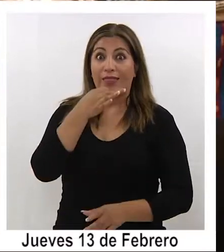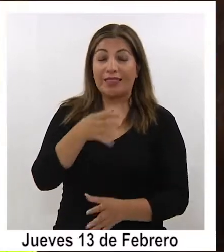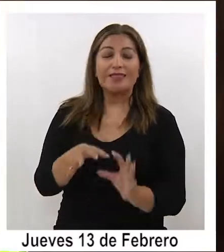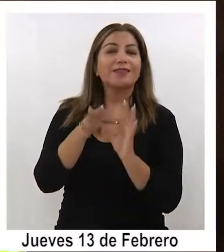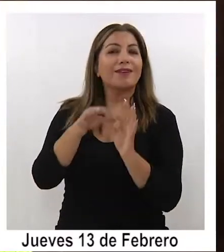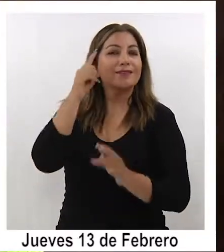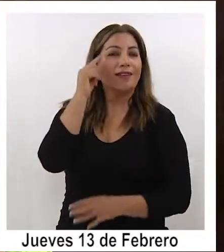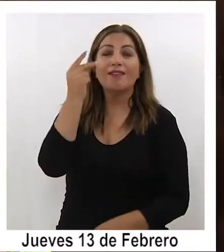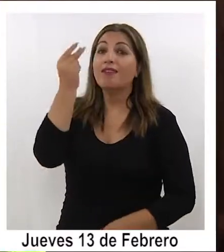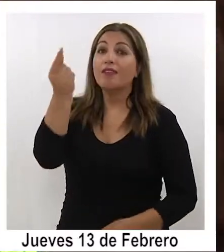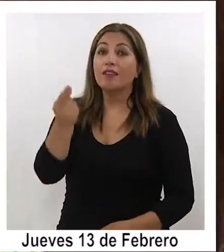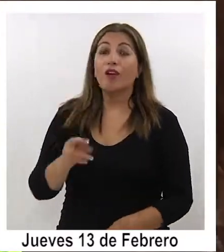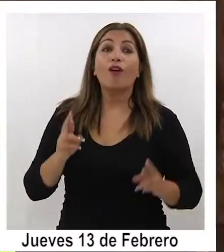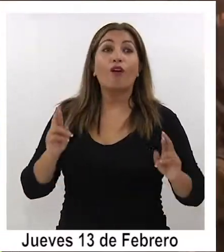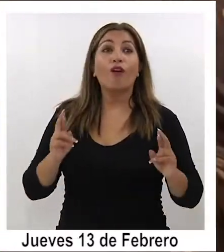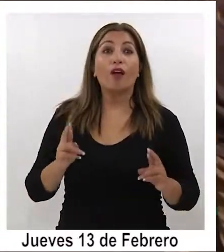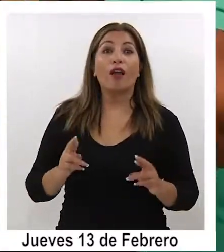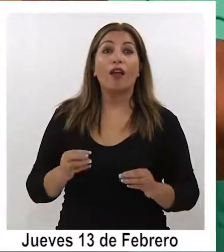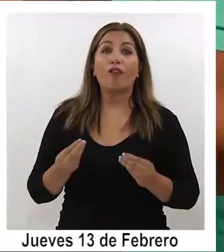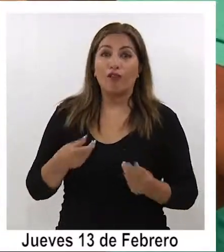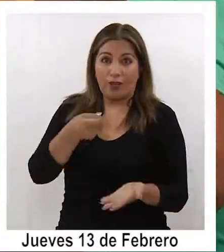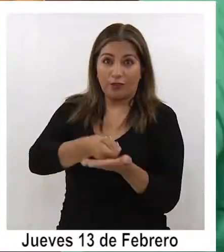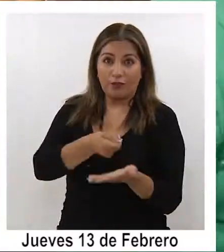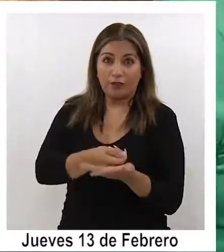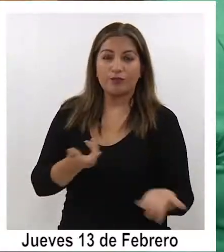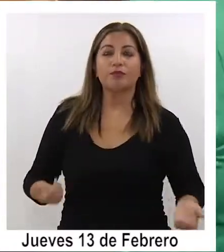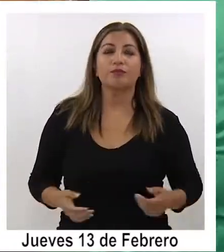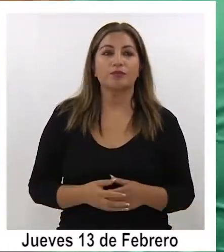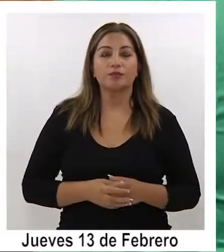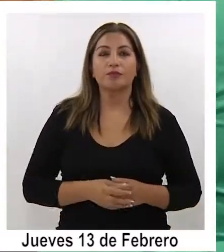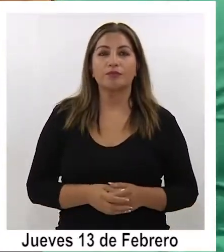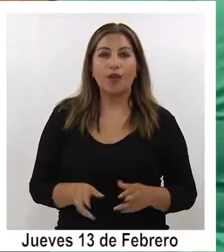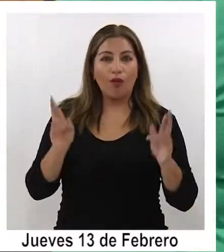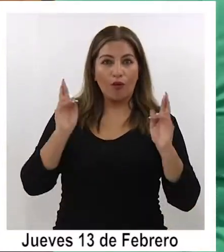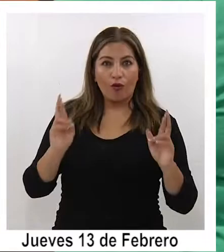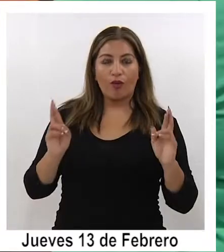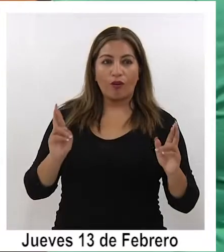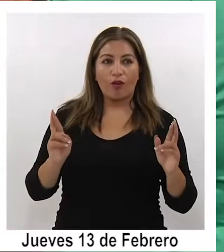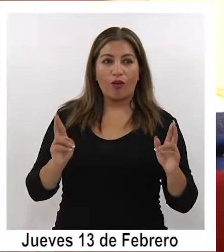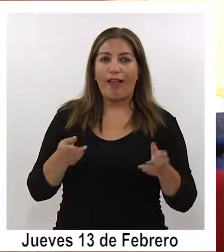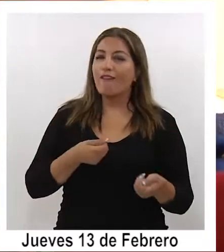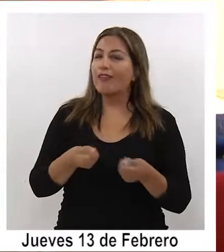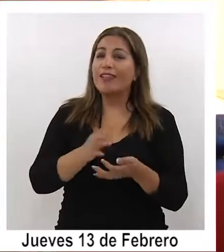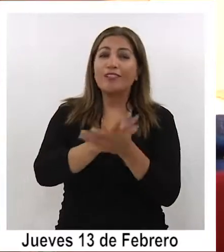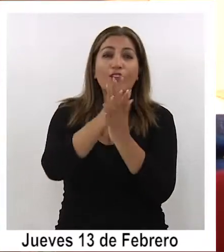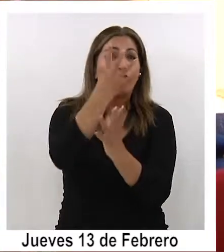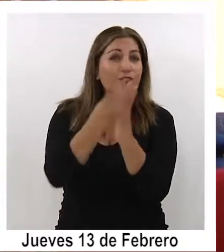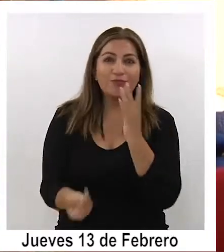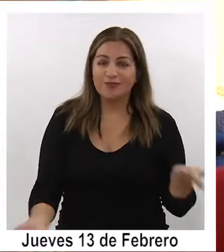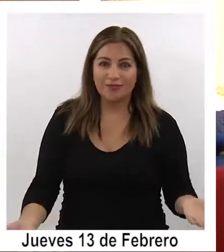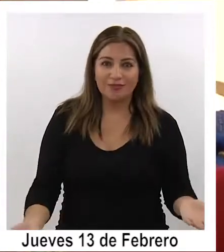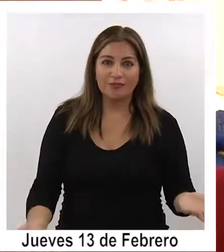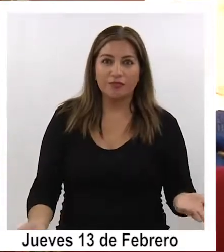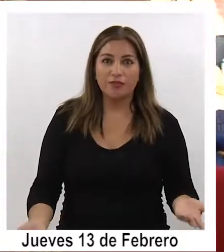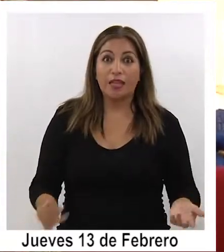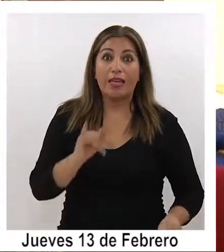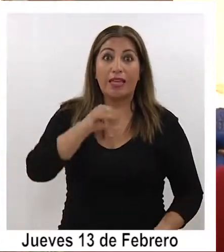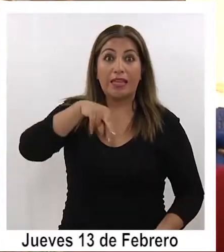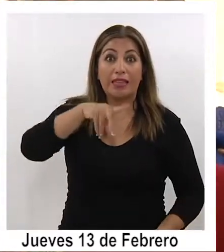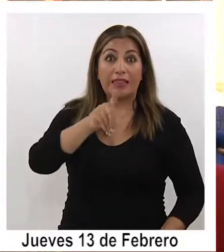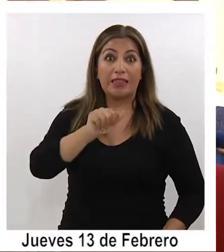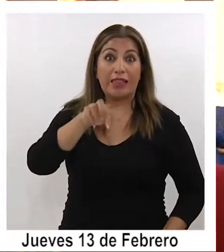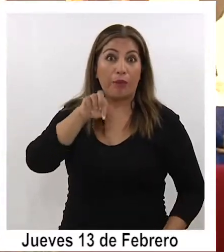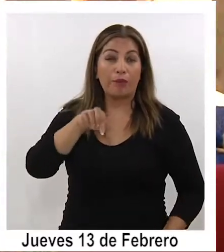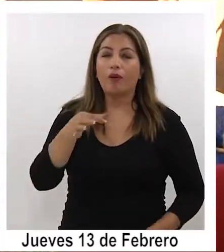agradecieron la iniciativa y esperan tener buenos resultados. Ojalá podamos vender todos nuestros productos y agradecer a